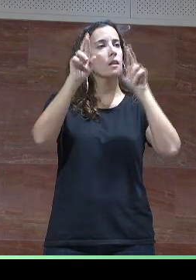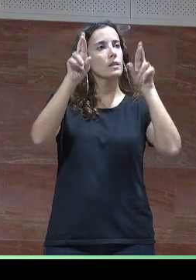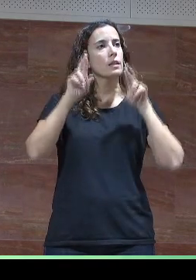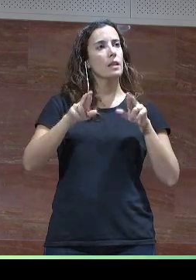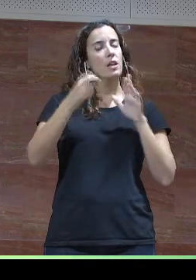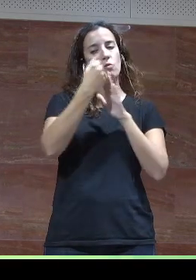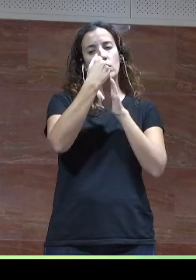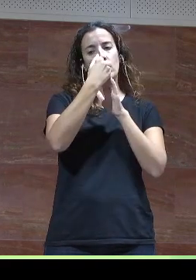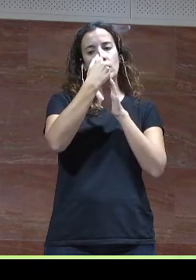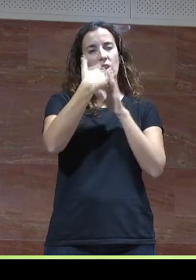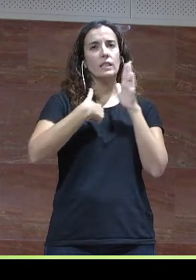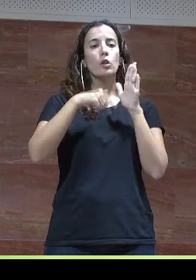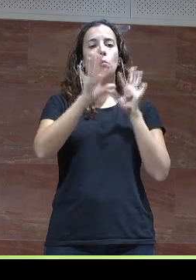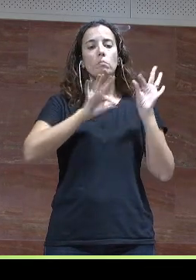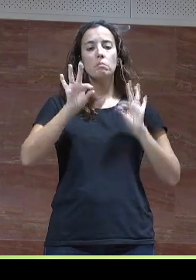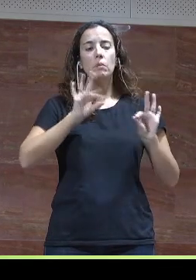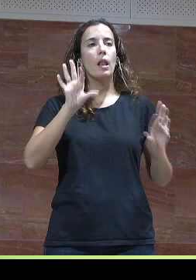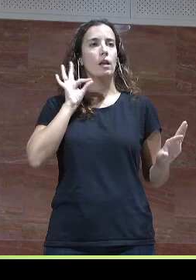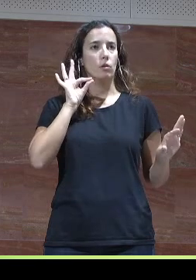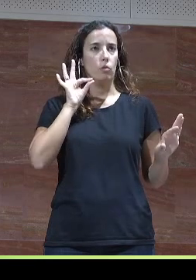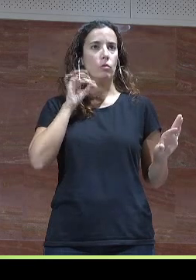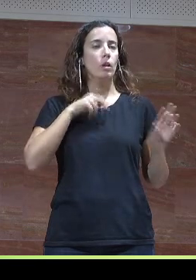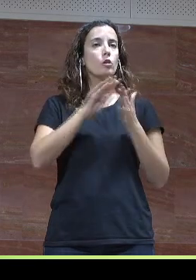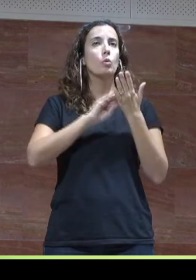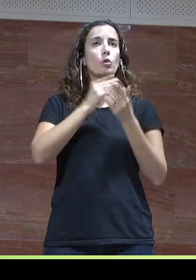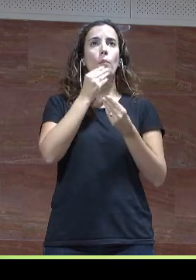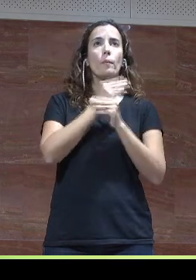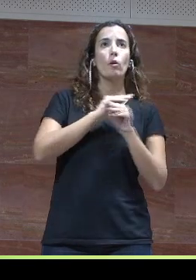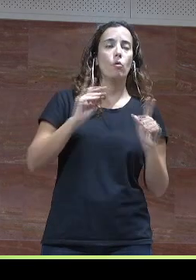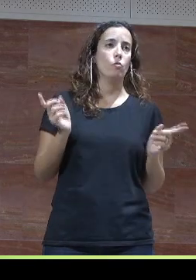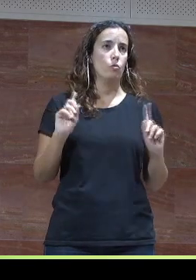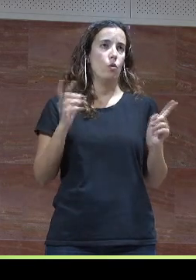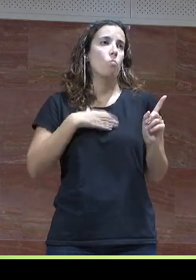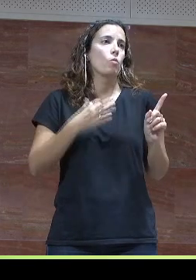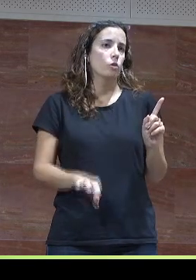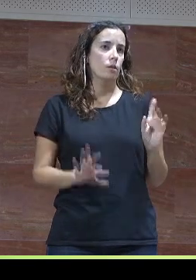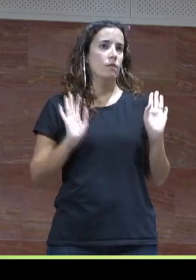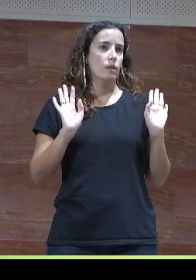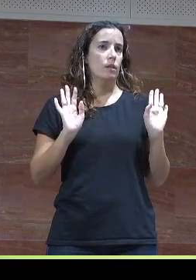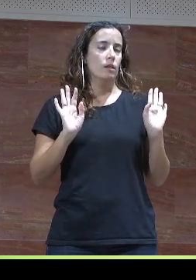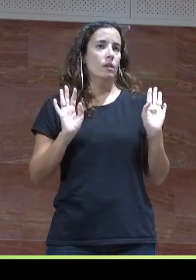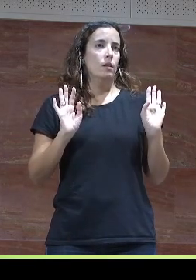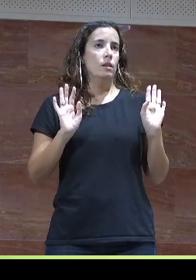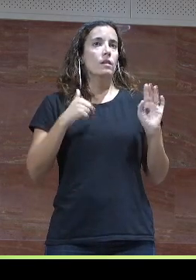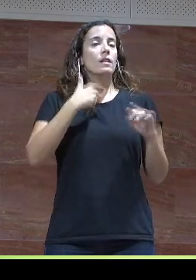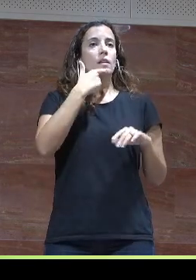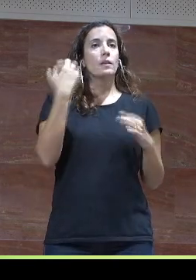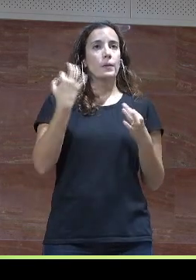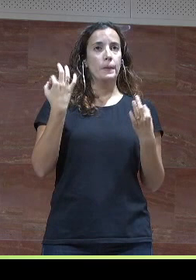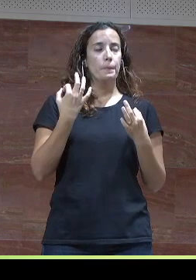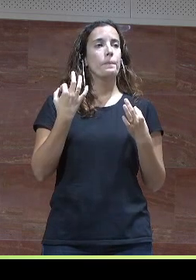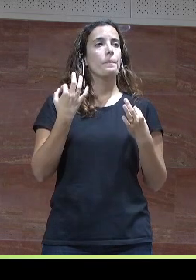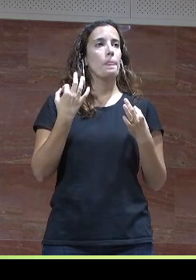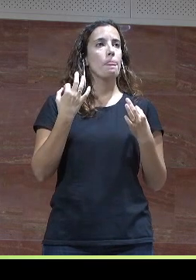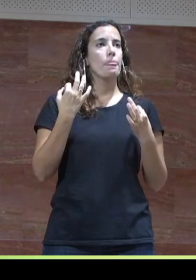que eliges, que a lo mejor no es la mejor solución, y la mejor solución no estoy haciendo un juicio de valor. Lo que estoy diciendo es que se